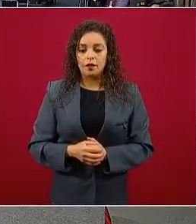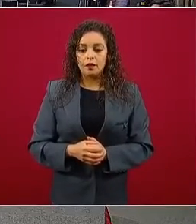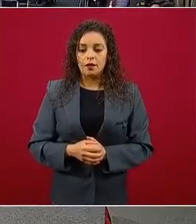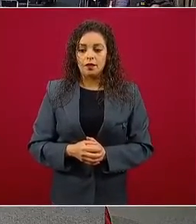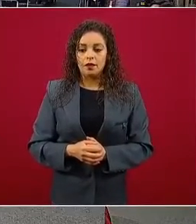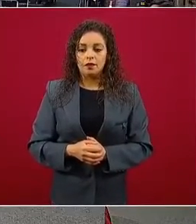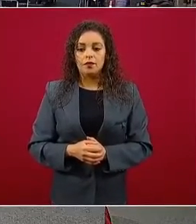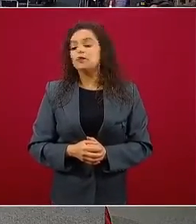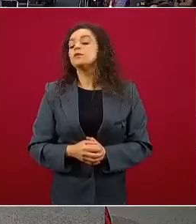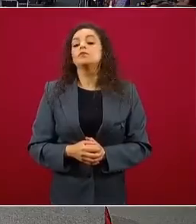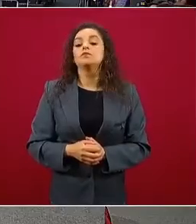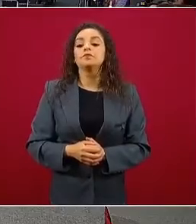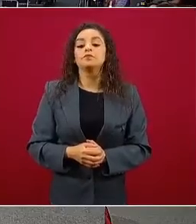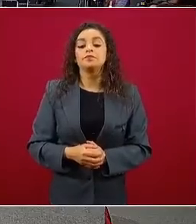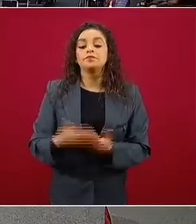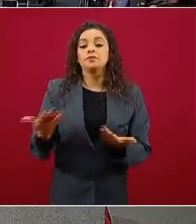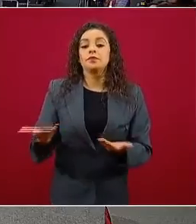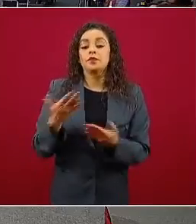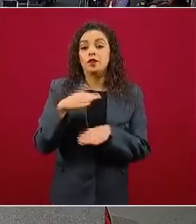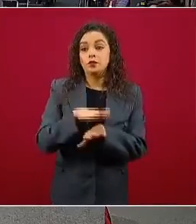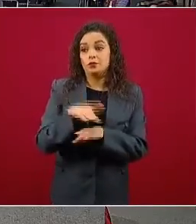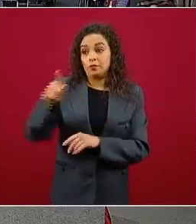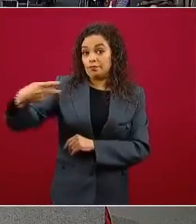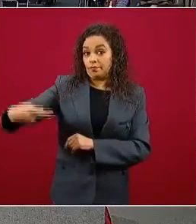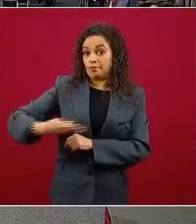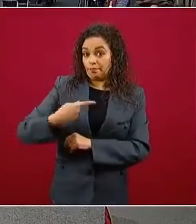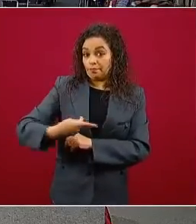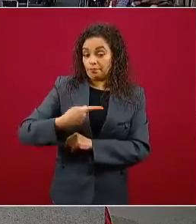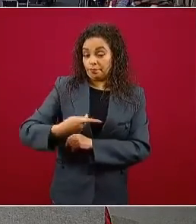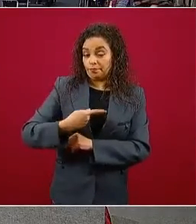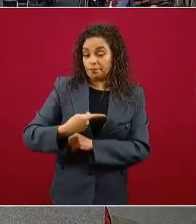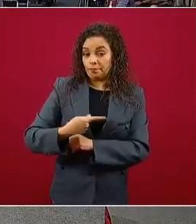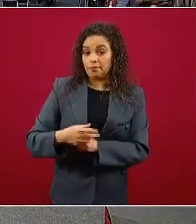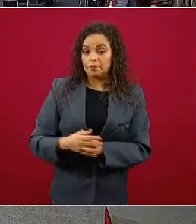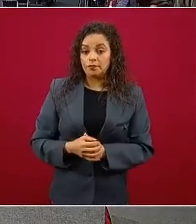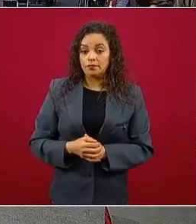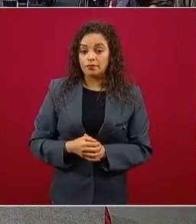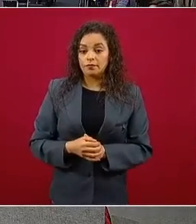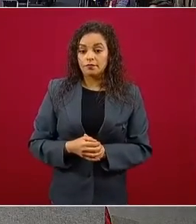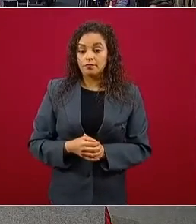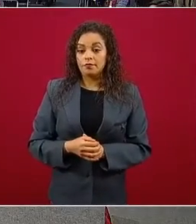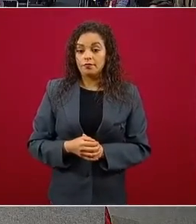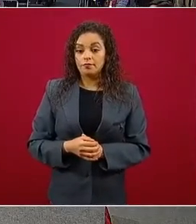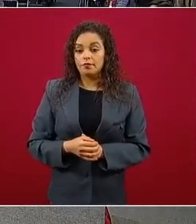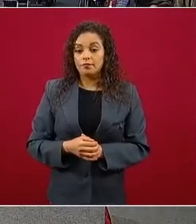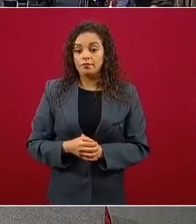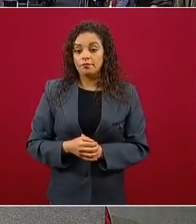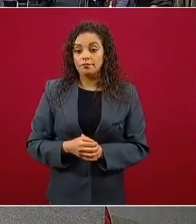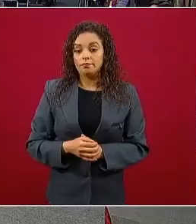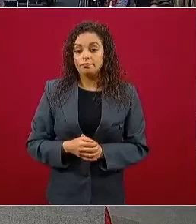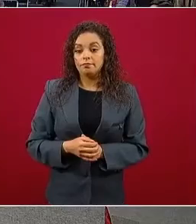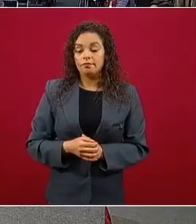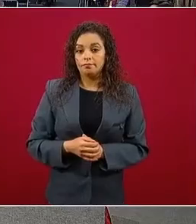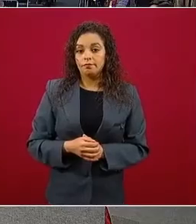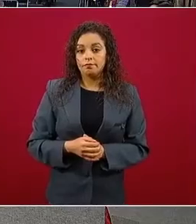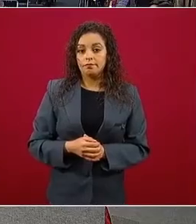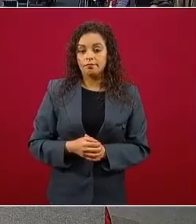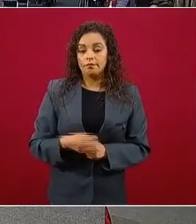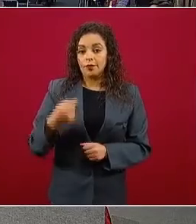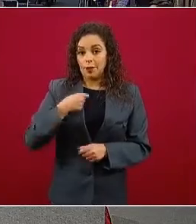Bueno, acerca de tu pregunta sobre el reinicio de las